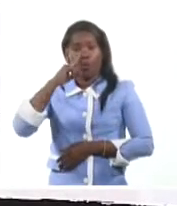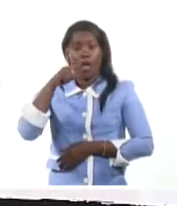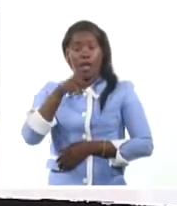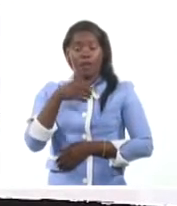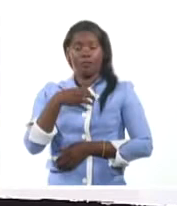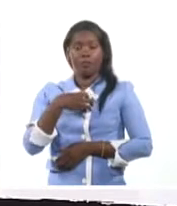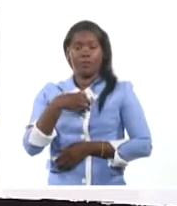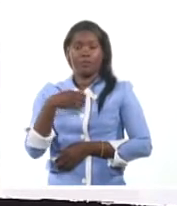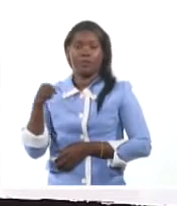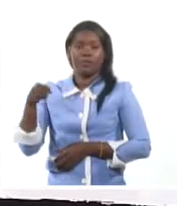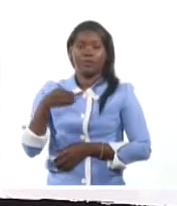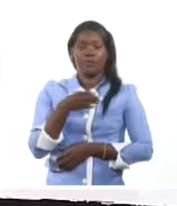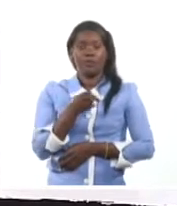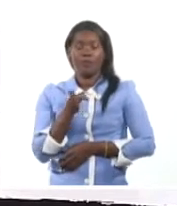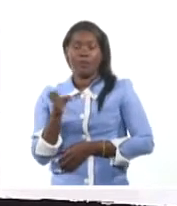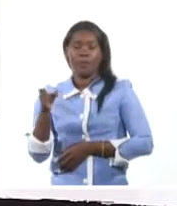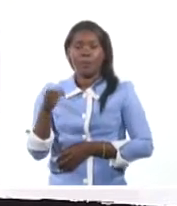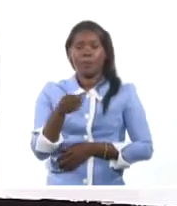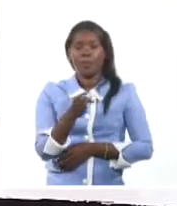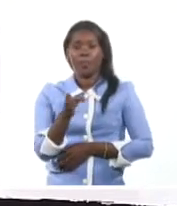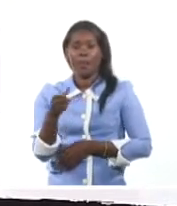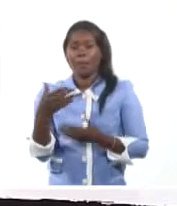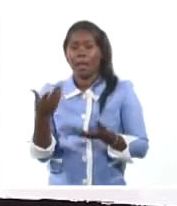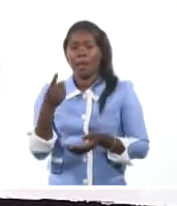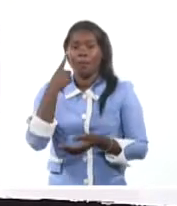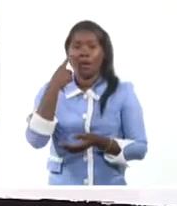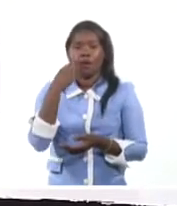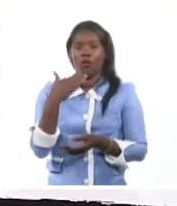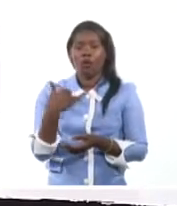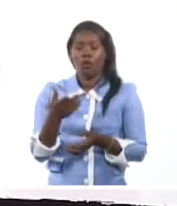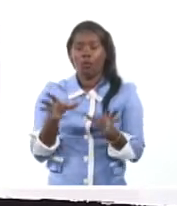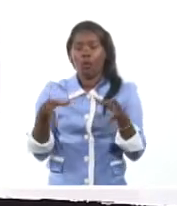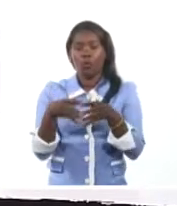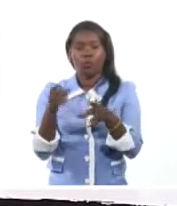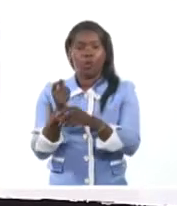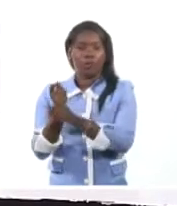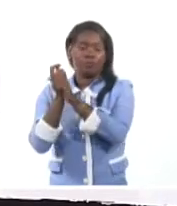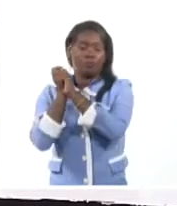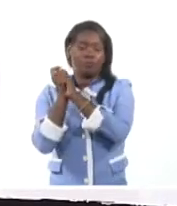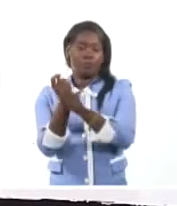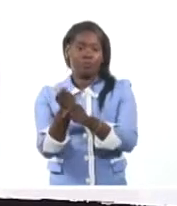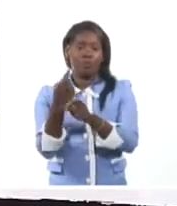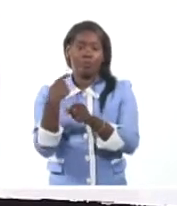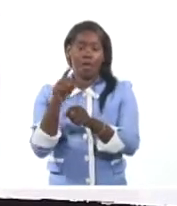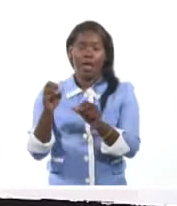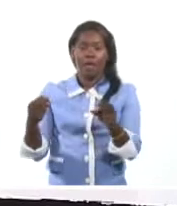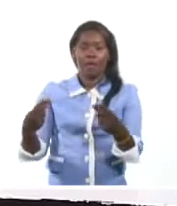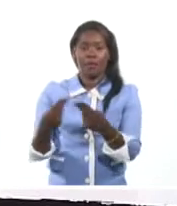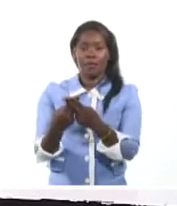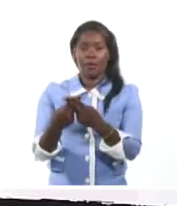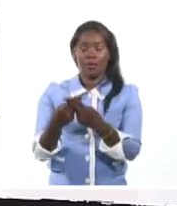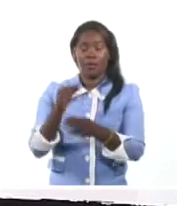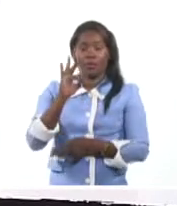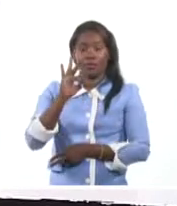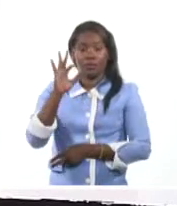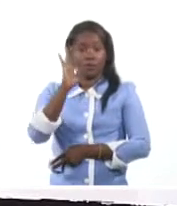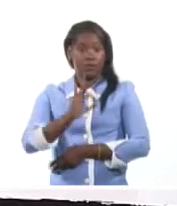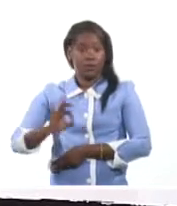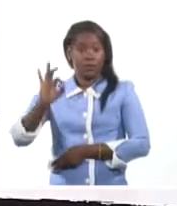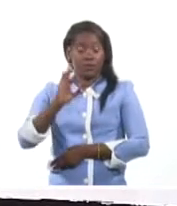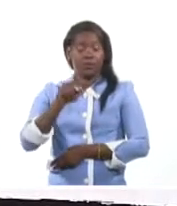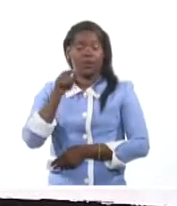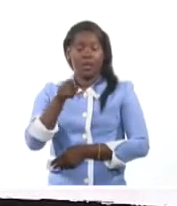el país para puntualizar detalles sobre la Liga Élite del Béisbol Cubano, prevista a comenzar el próximo 8 de octubre, con la participación